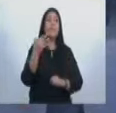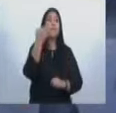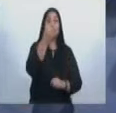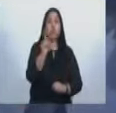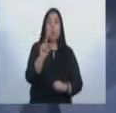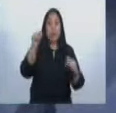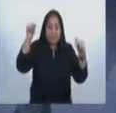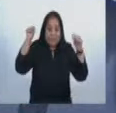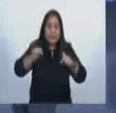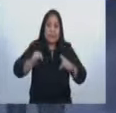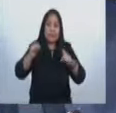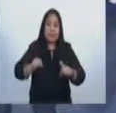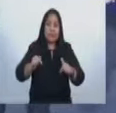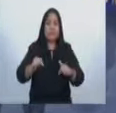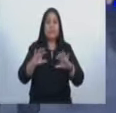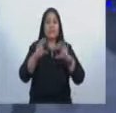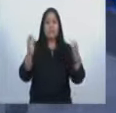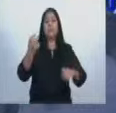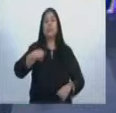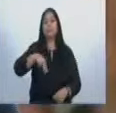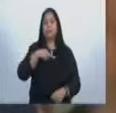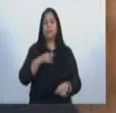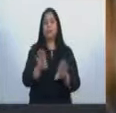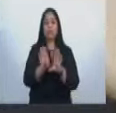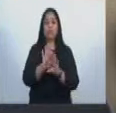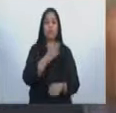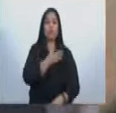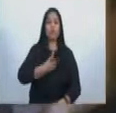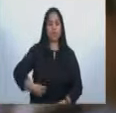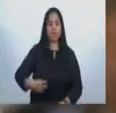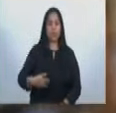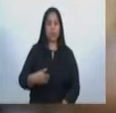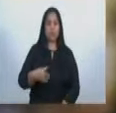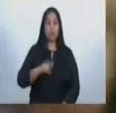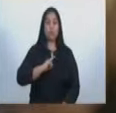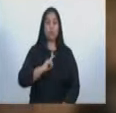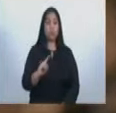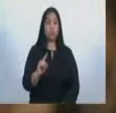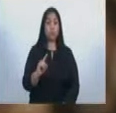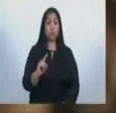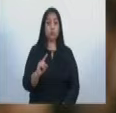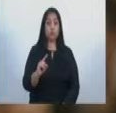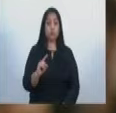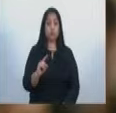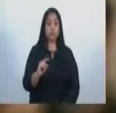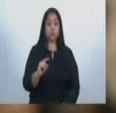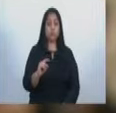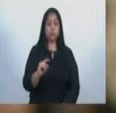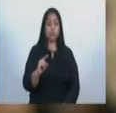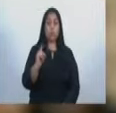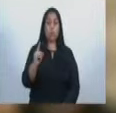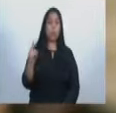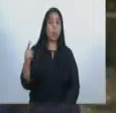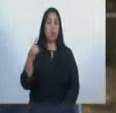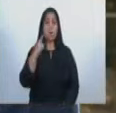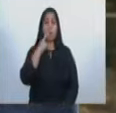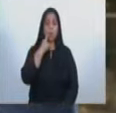el presente y nosotros como gobierno somos una